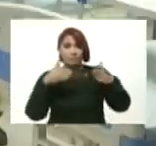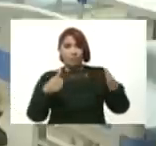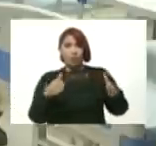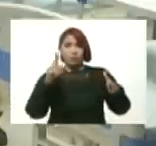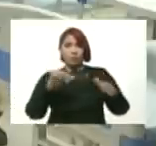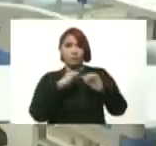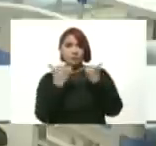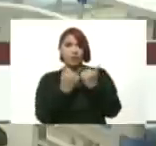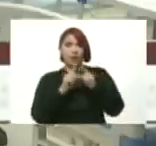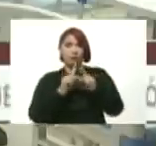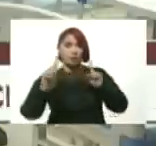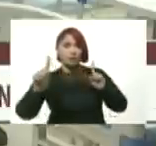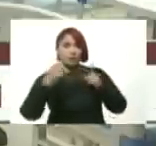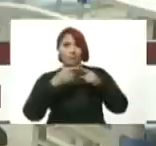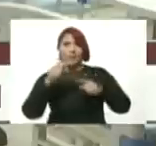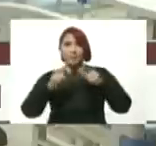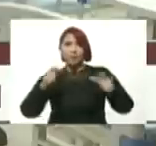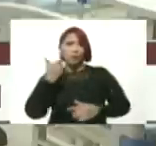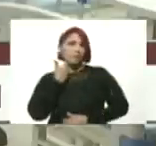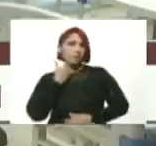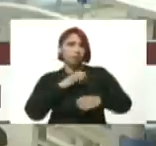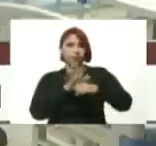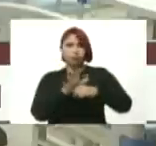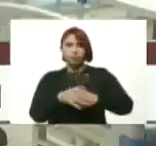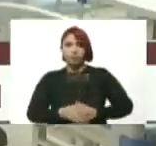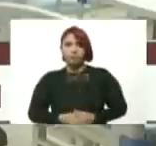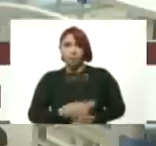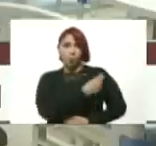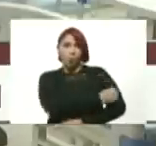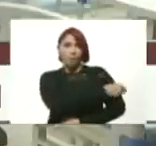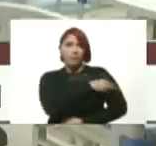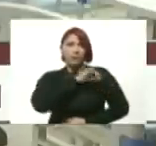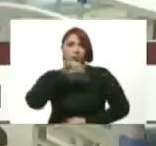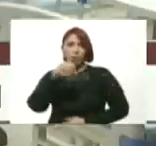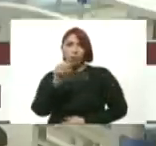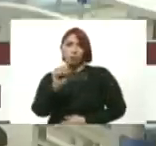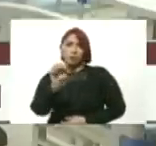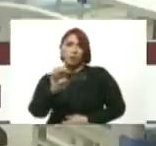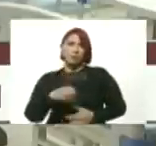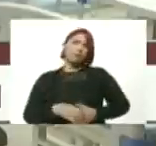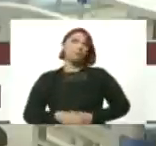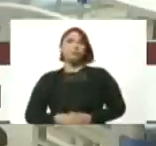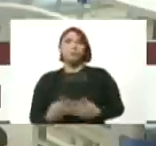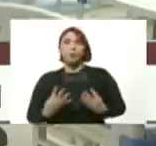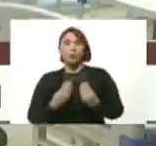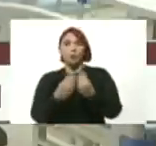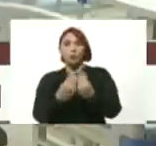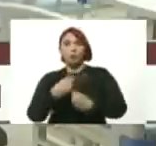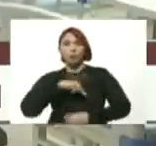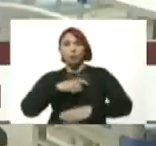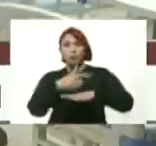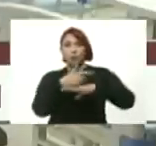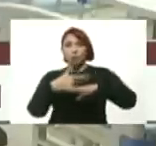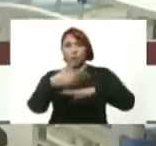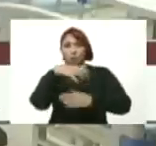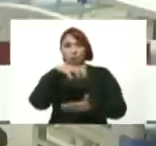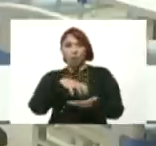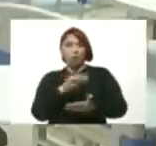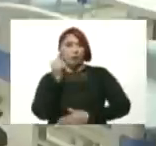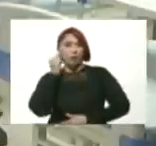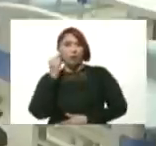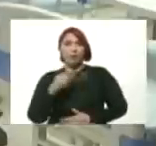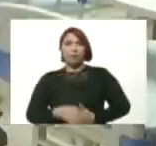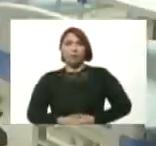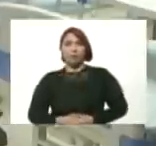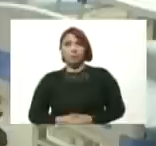sala de aislamiento para pacientes con 19 del hospital jose carabaño tosta nos acompaña nuestra gobernadora daniela gonzález